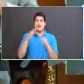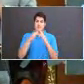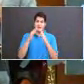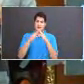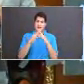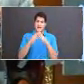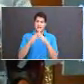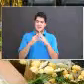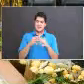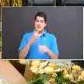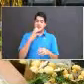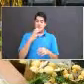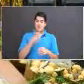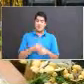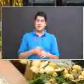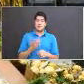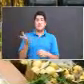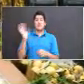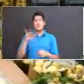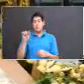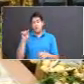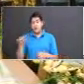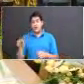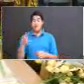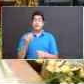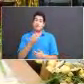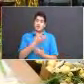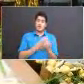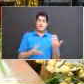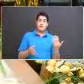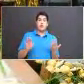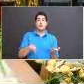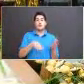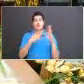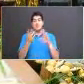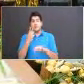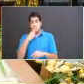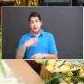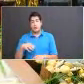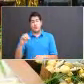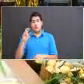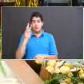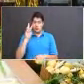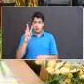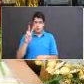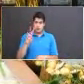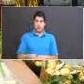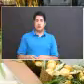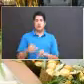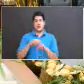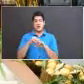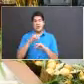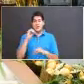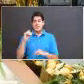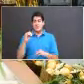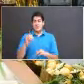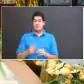¿Qué le pasó a ellos? Se les murieron los hijos, se murió el marido, se murieron los hijos. Y hermano, la